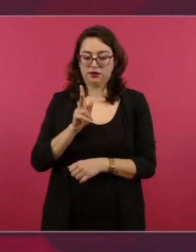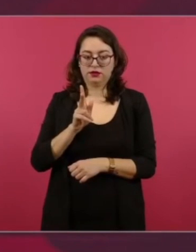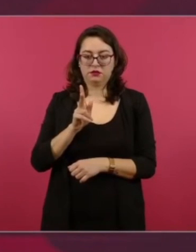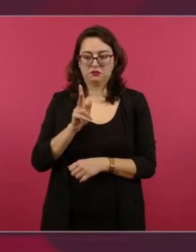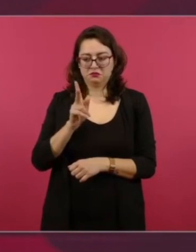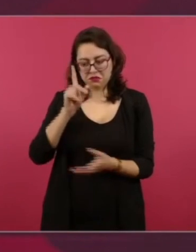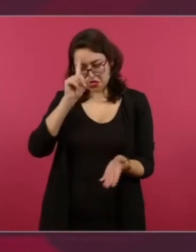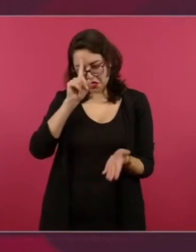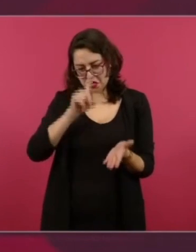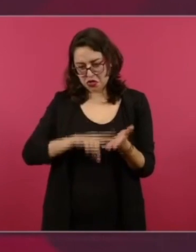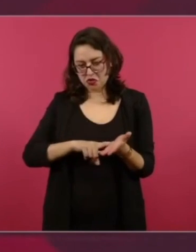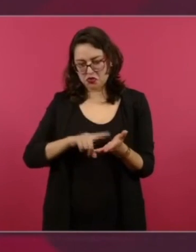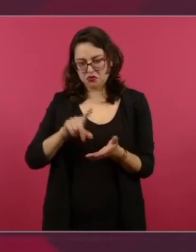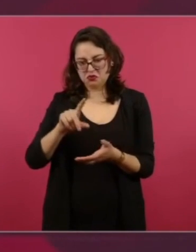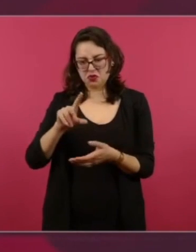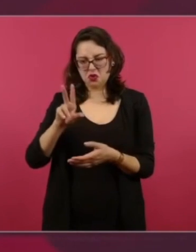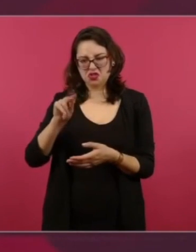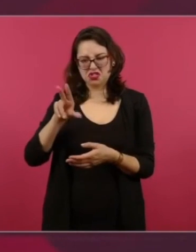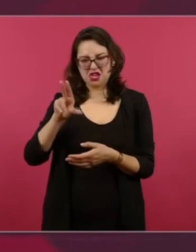a 60, 70, 80.